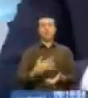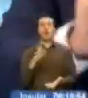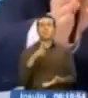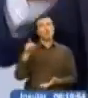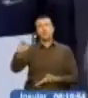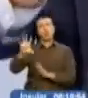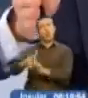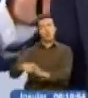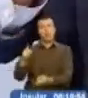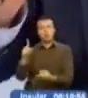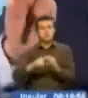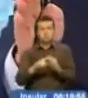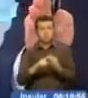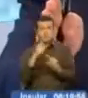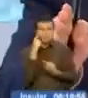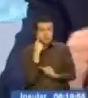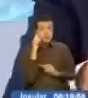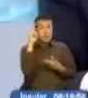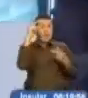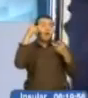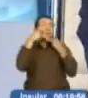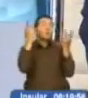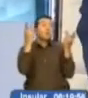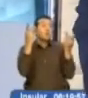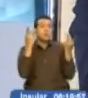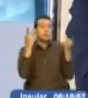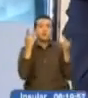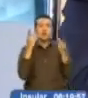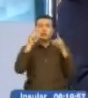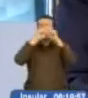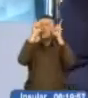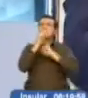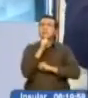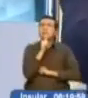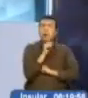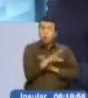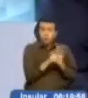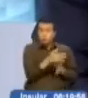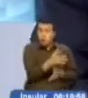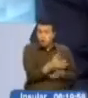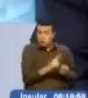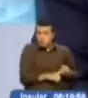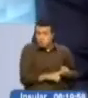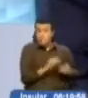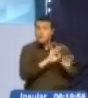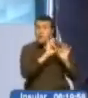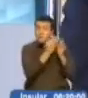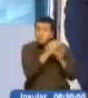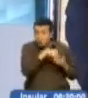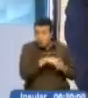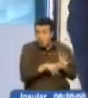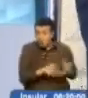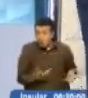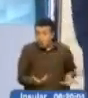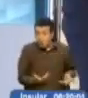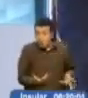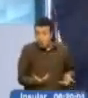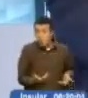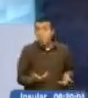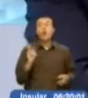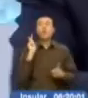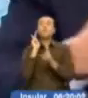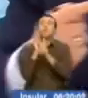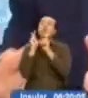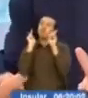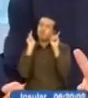corrupción solo está focalizada en el sector público. ¿Qué pasa con el sector privado? ¿Qué pasa al interior de la familia? ¿Corrupción solo es la